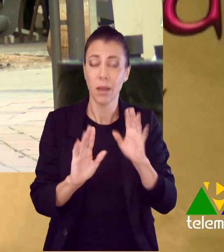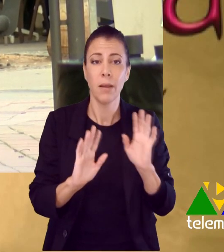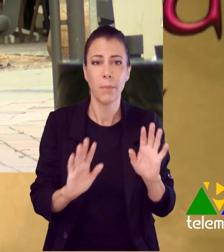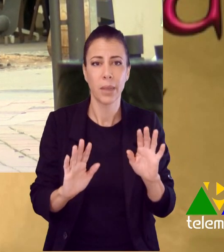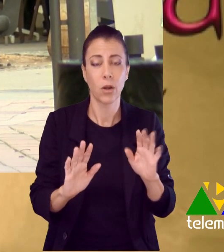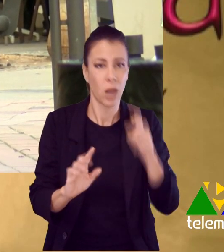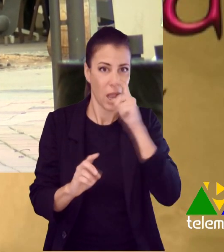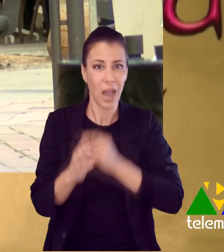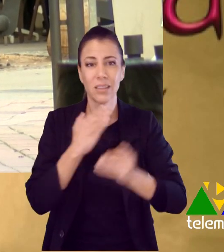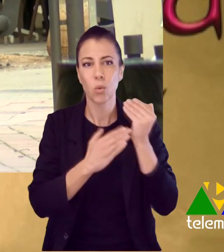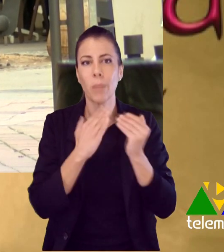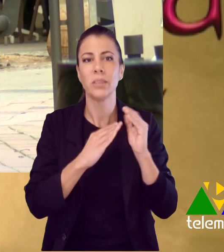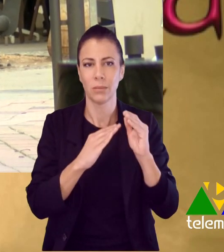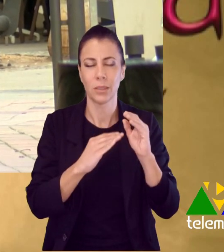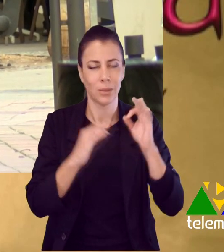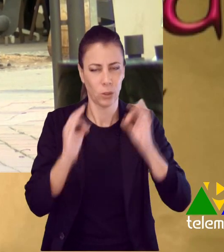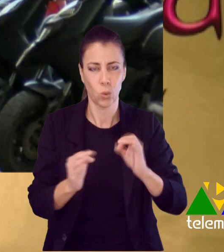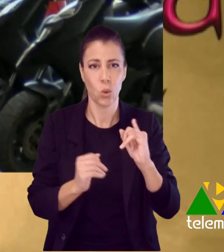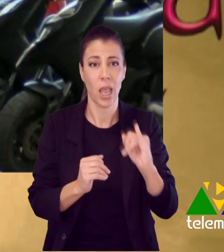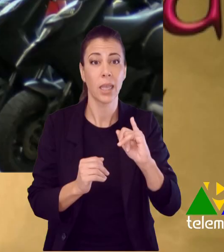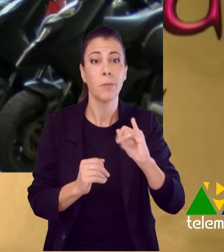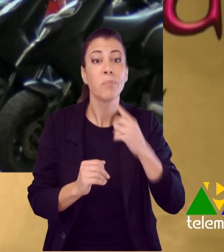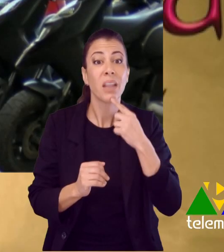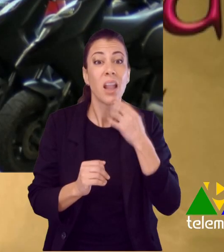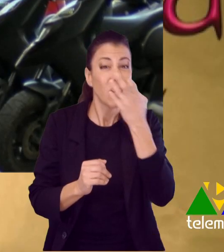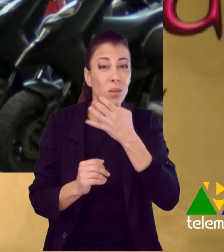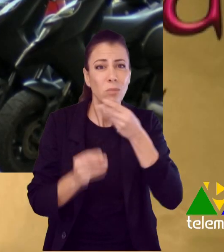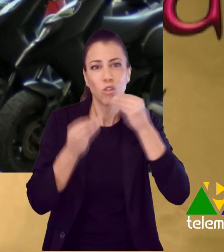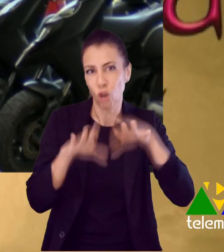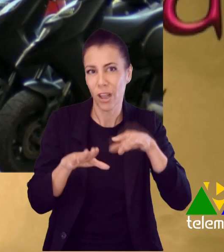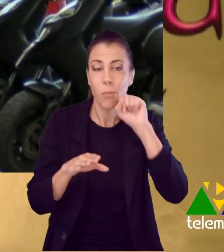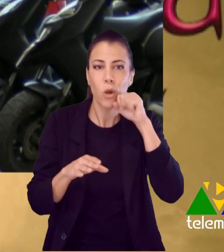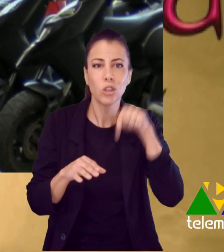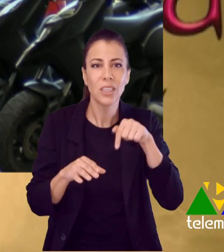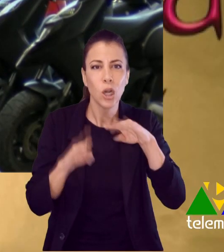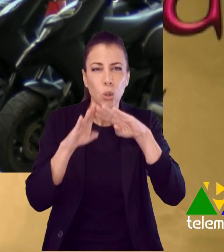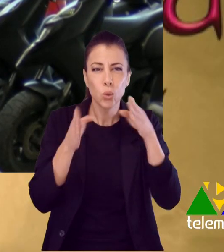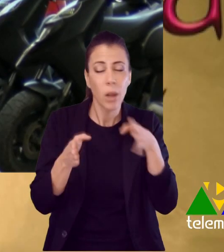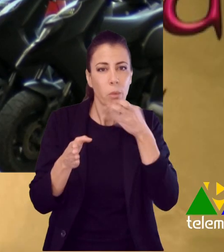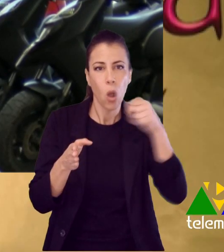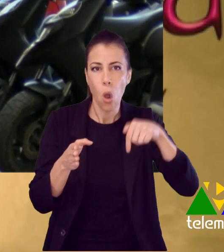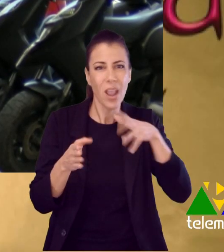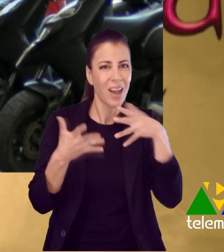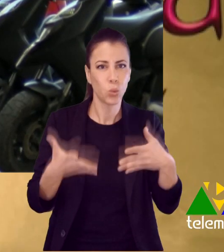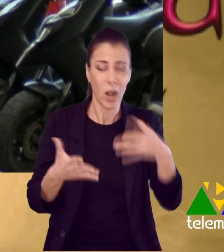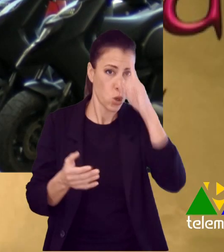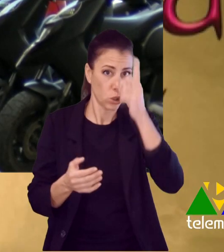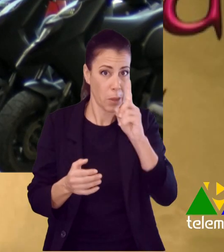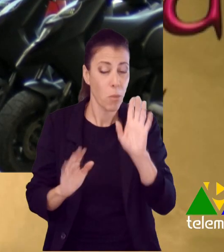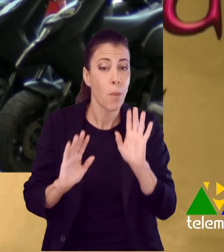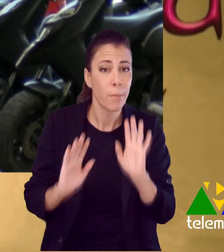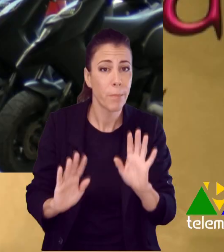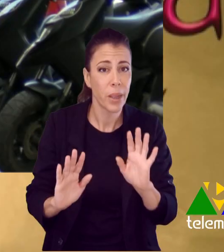y que antiguamente existieron. En las leyendas de Motril, los túneles, hoy no, la gente actual no sabemos,